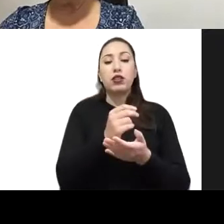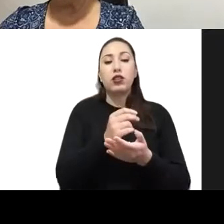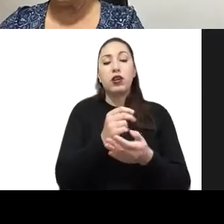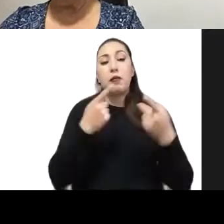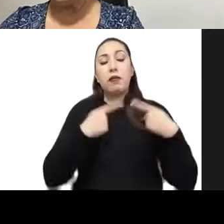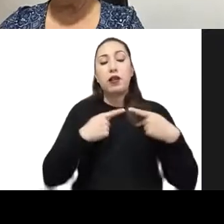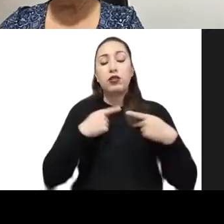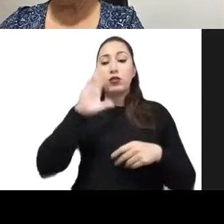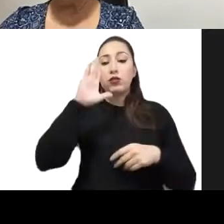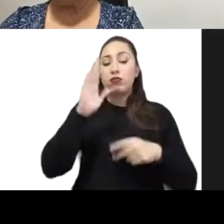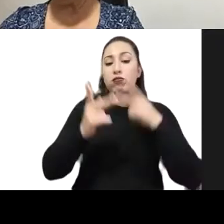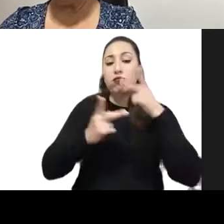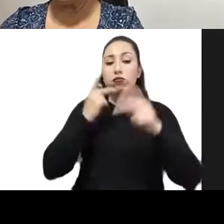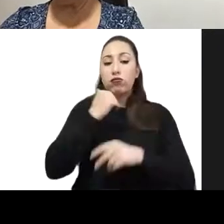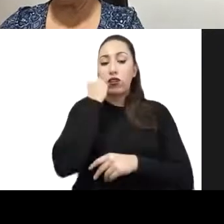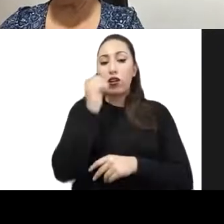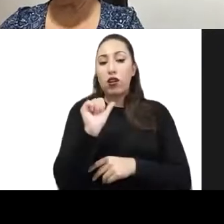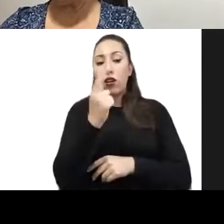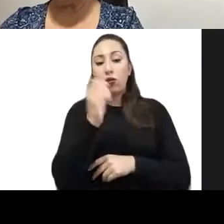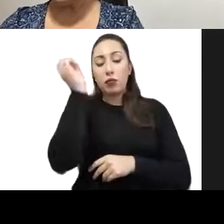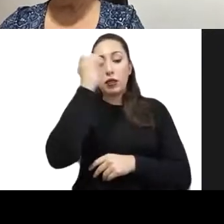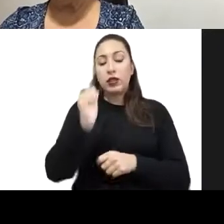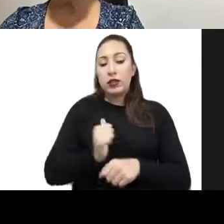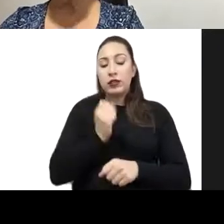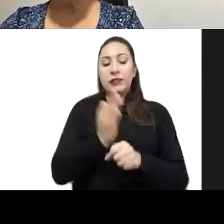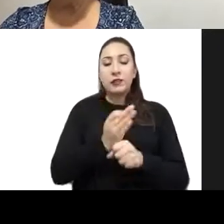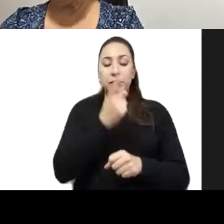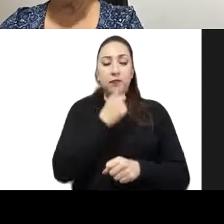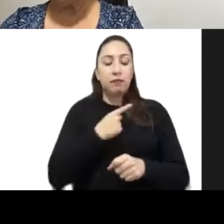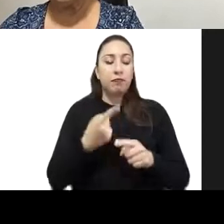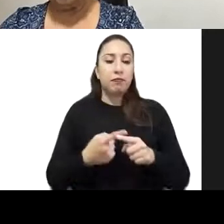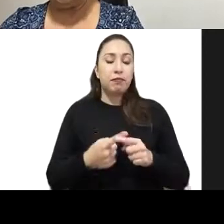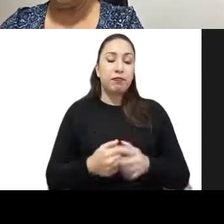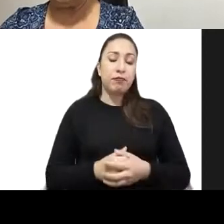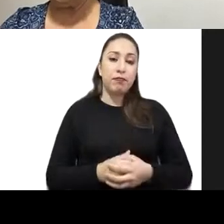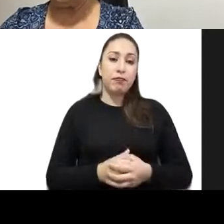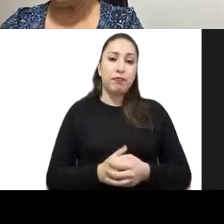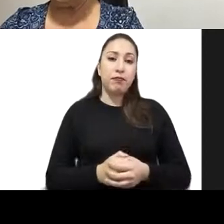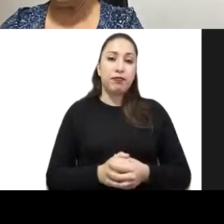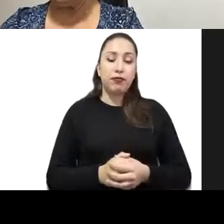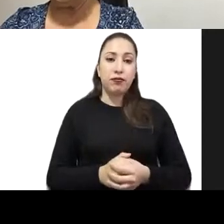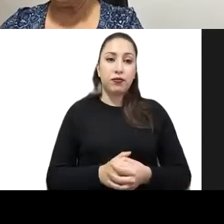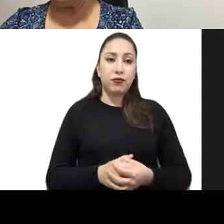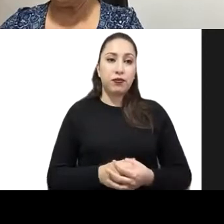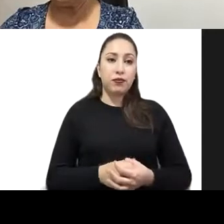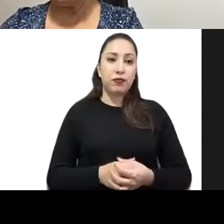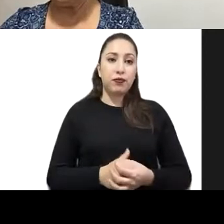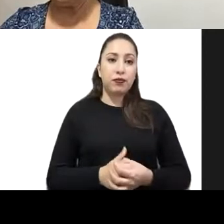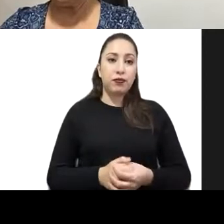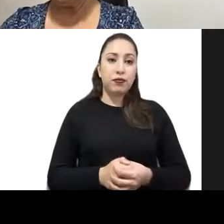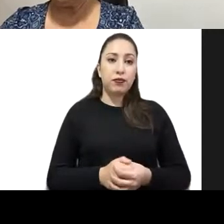deseen hacer alguna aportación o sugerencia al respecto pueden hacerlo en este momento.